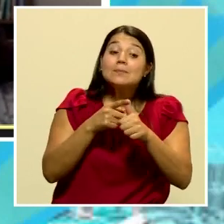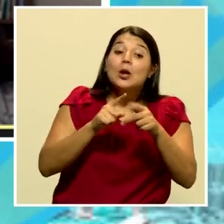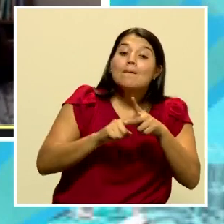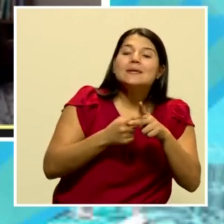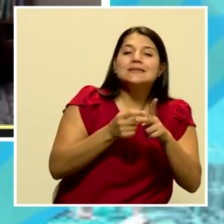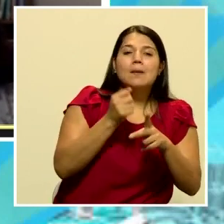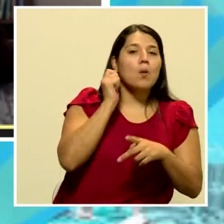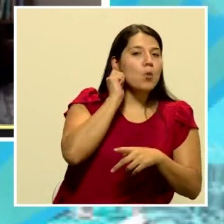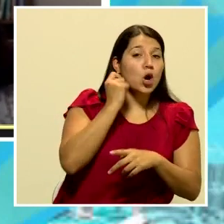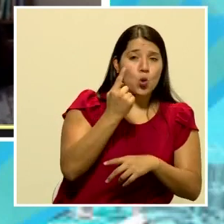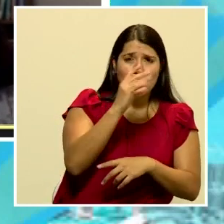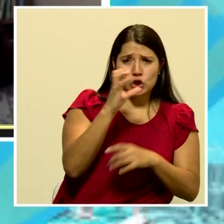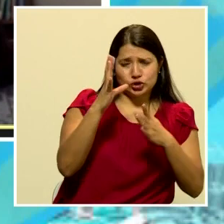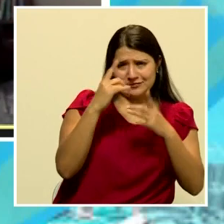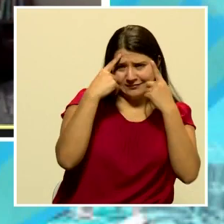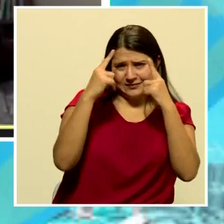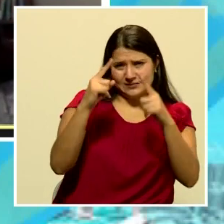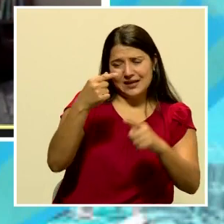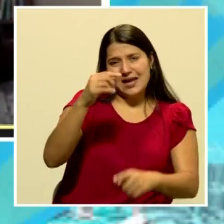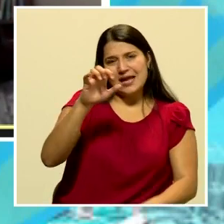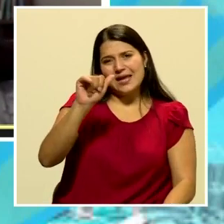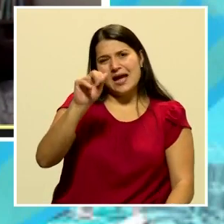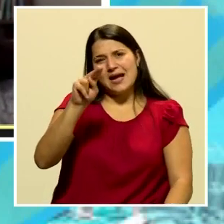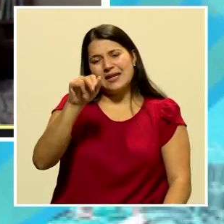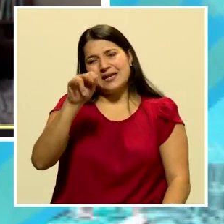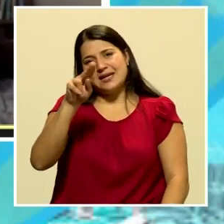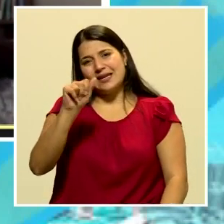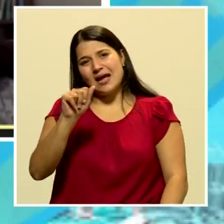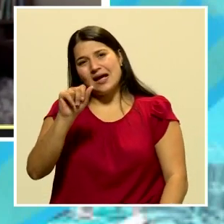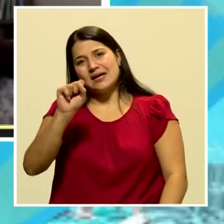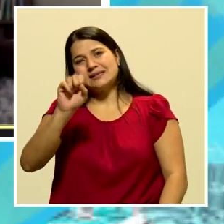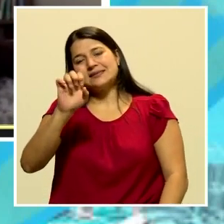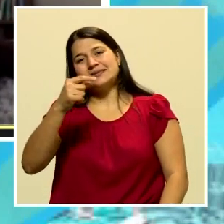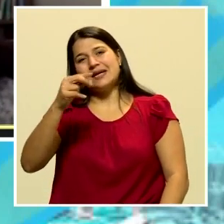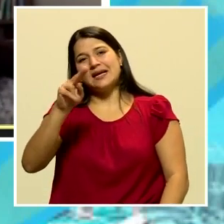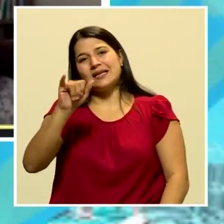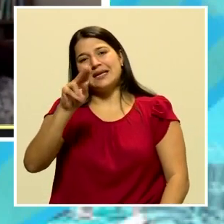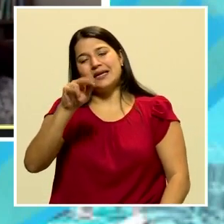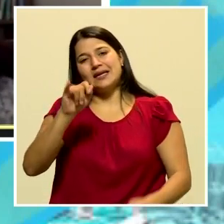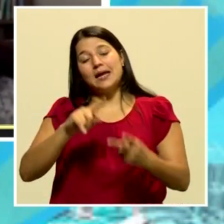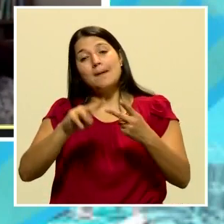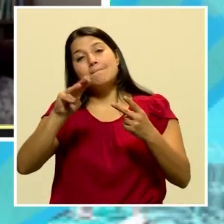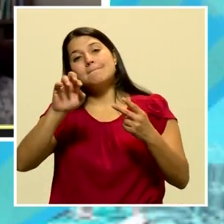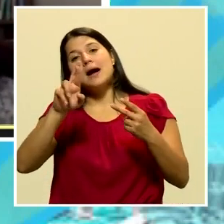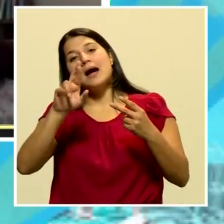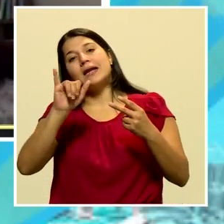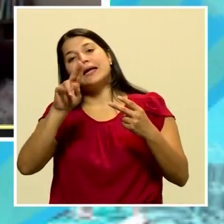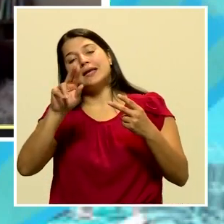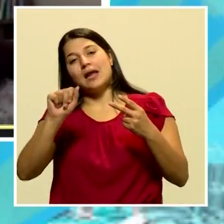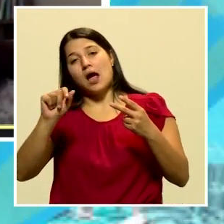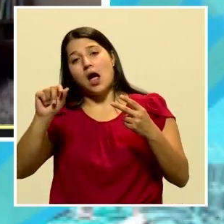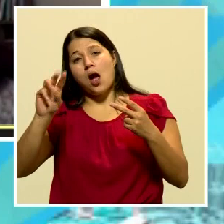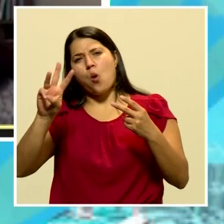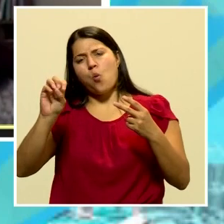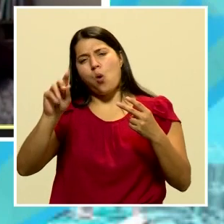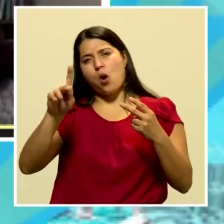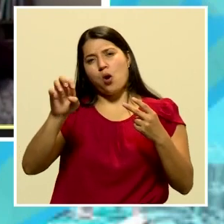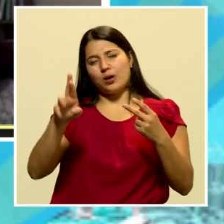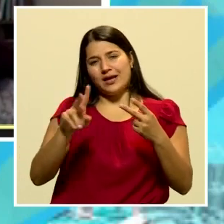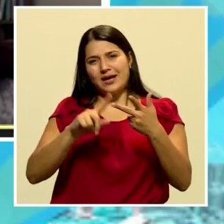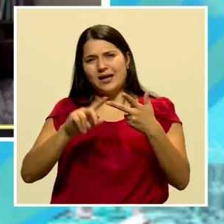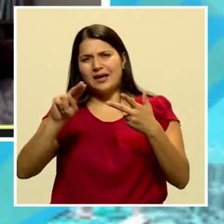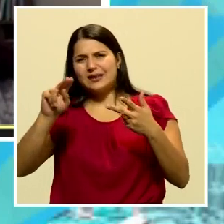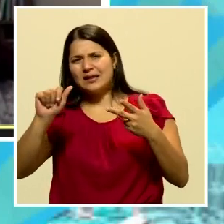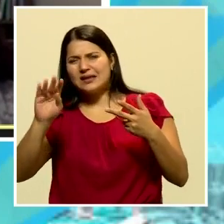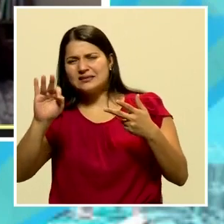ellas una costarricense muy conocida, Janina Ceñini, y Marina Walker también, y